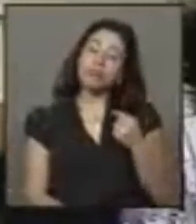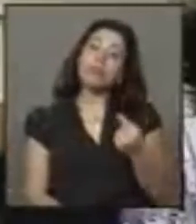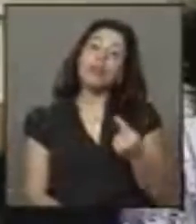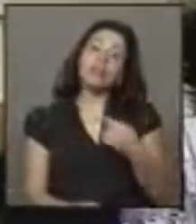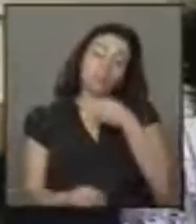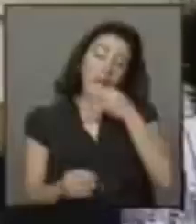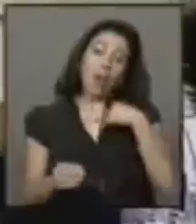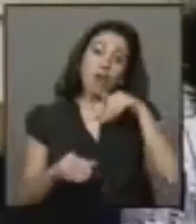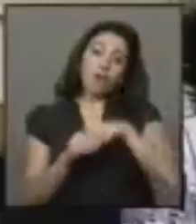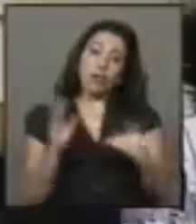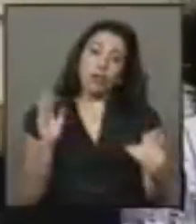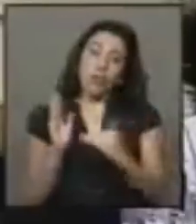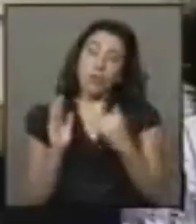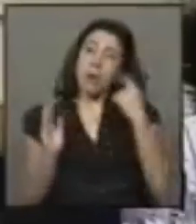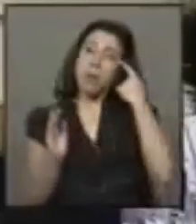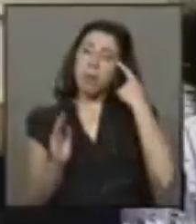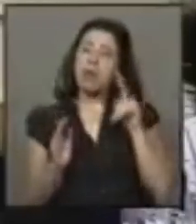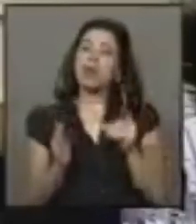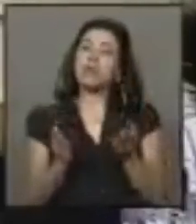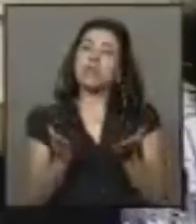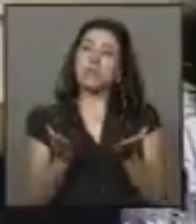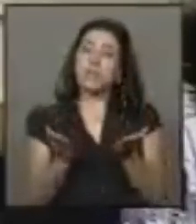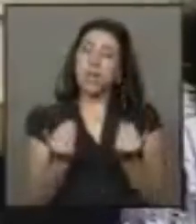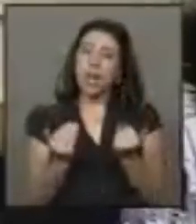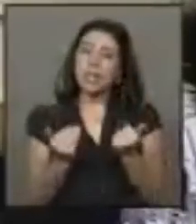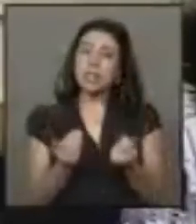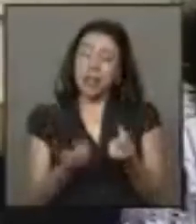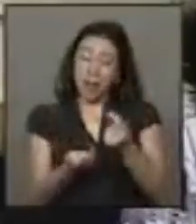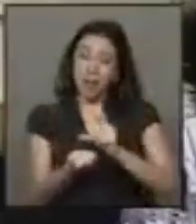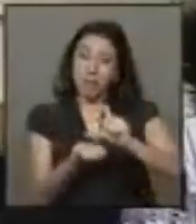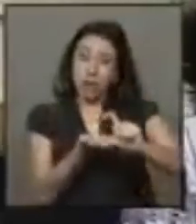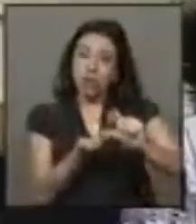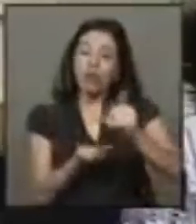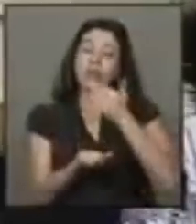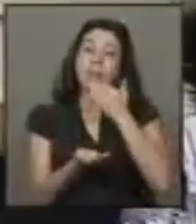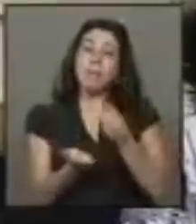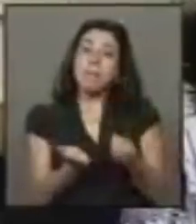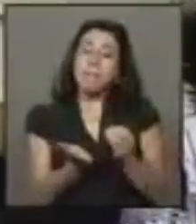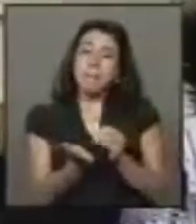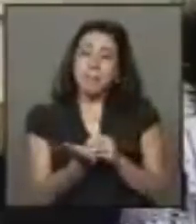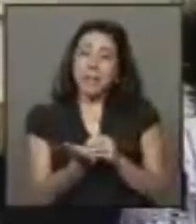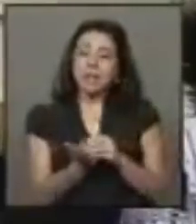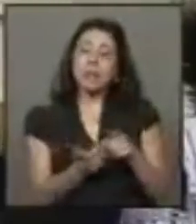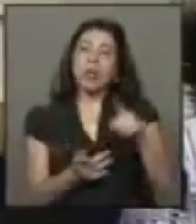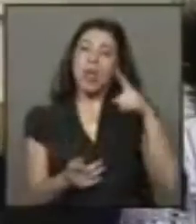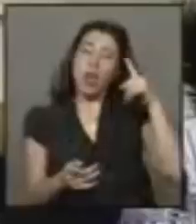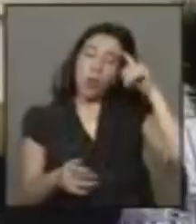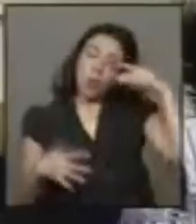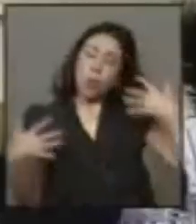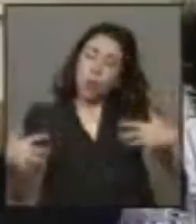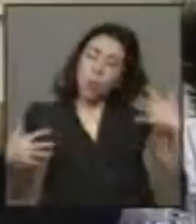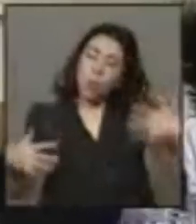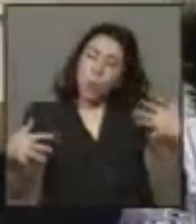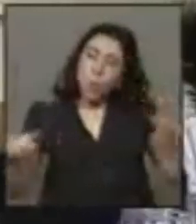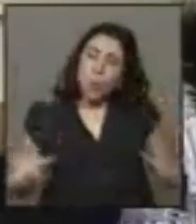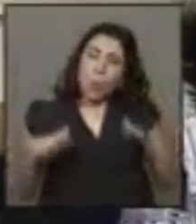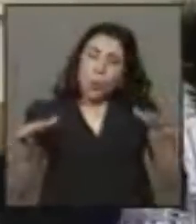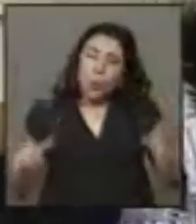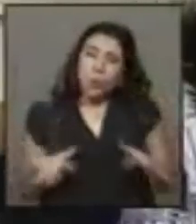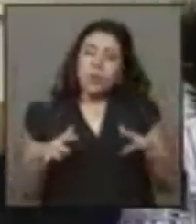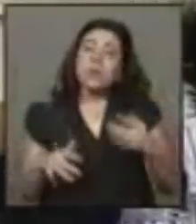de esta iniciativa, pero no se requiere solamente esta asignación, que ha costado sudor y lágrimas a los